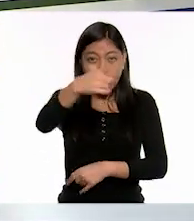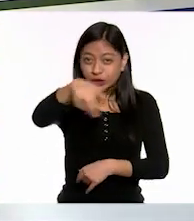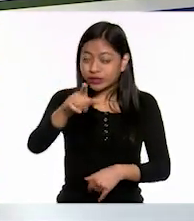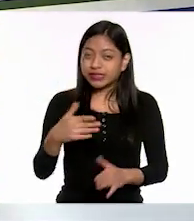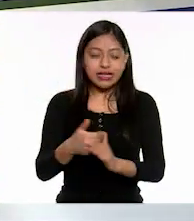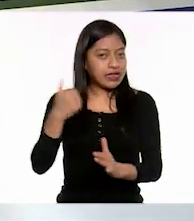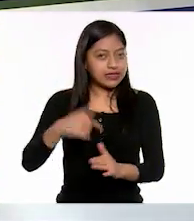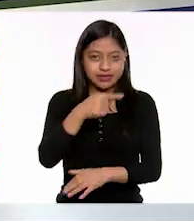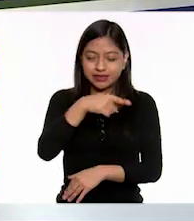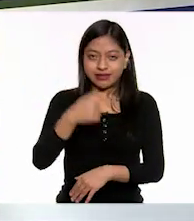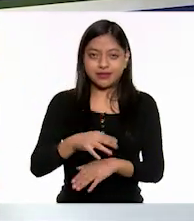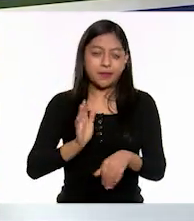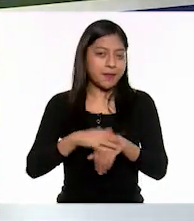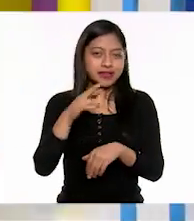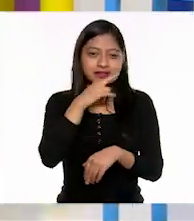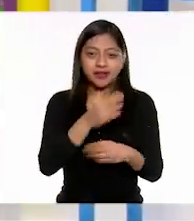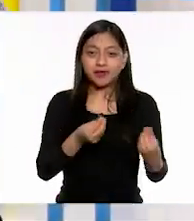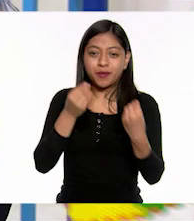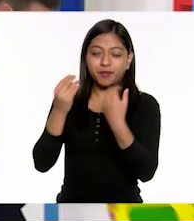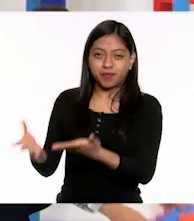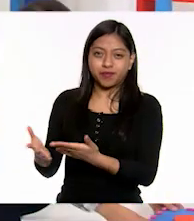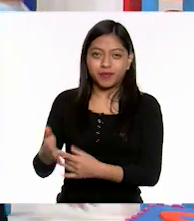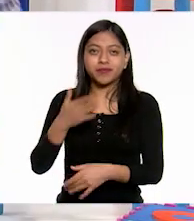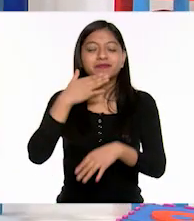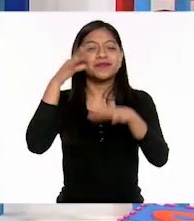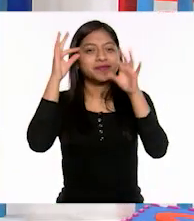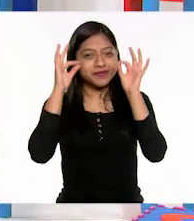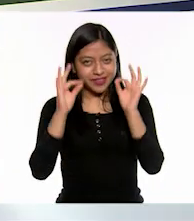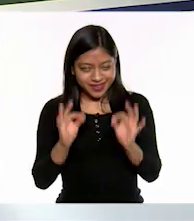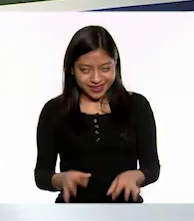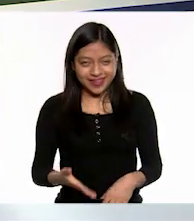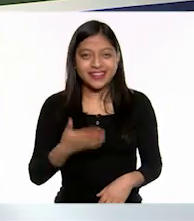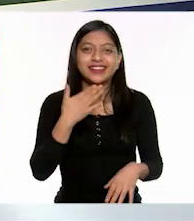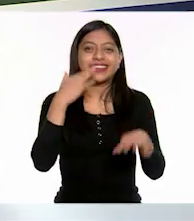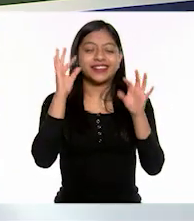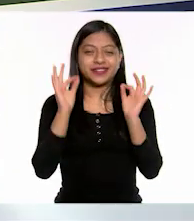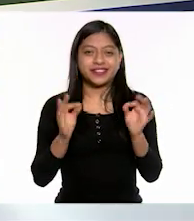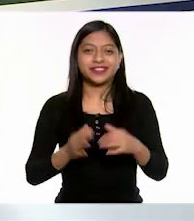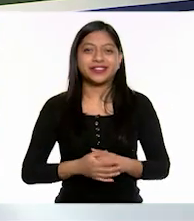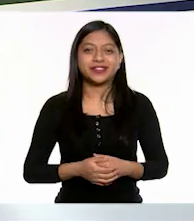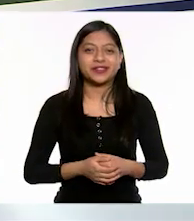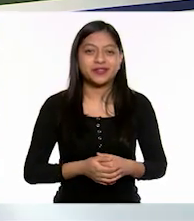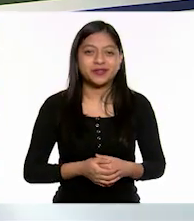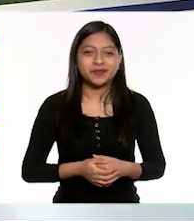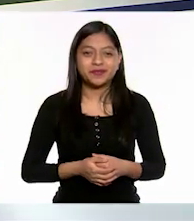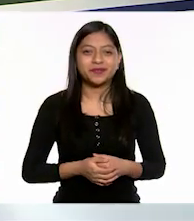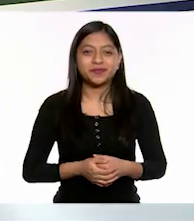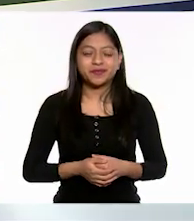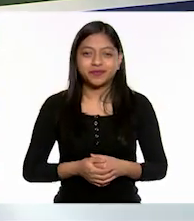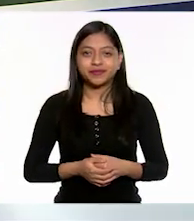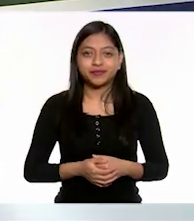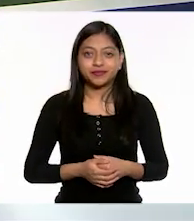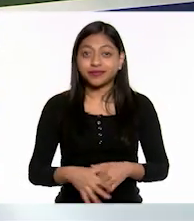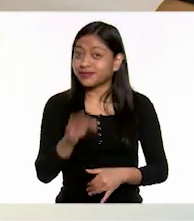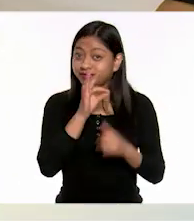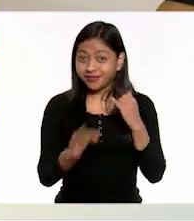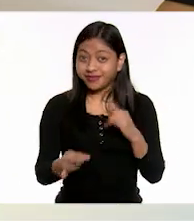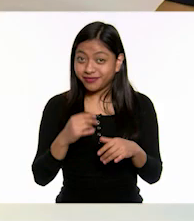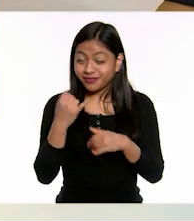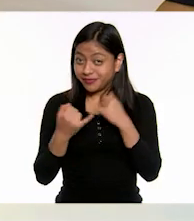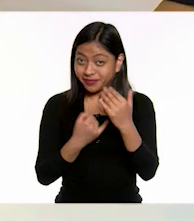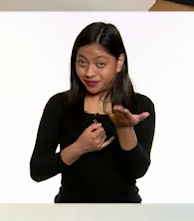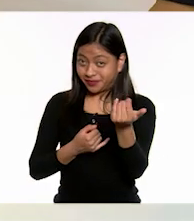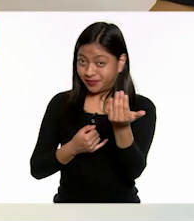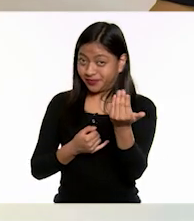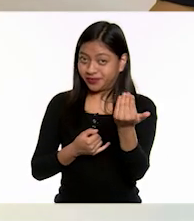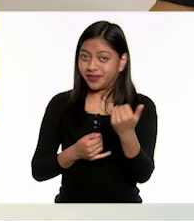niños y ahí está excelente muy bien hacemos el último film